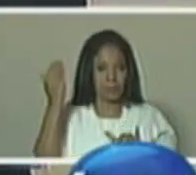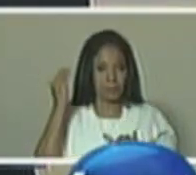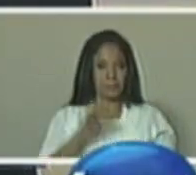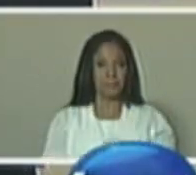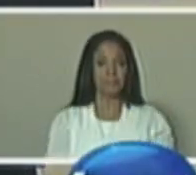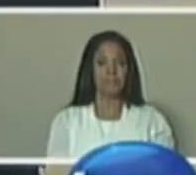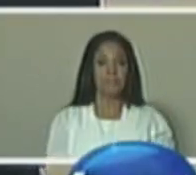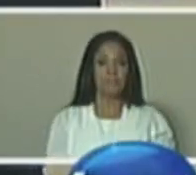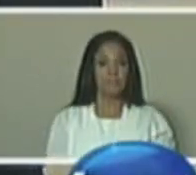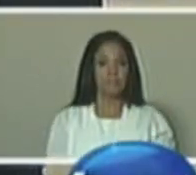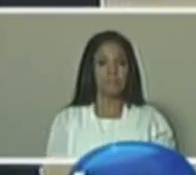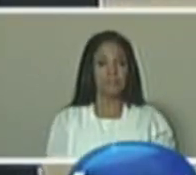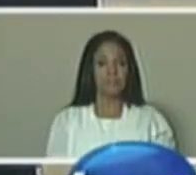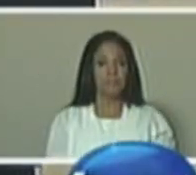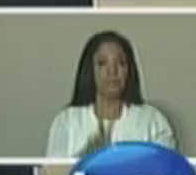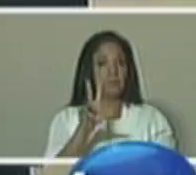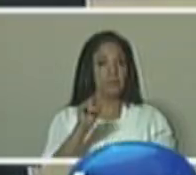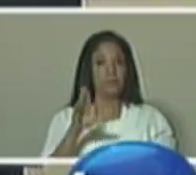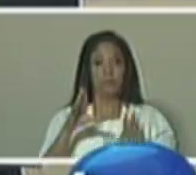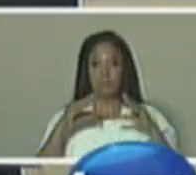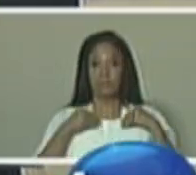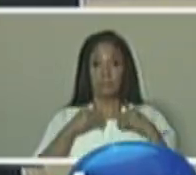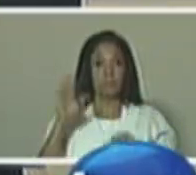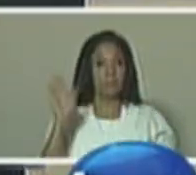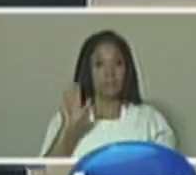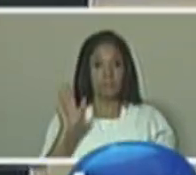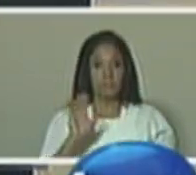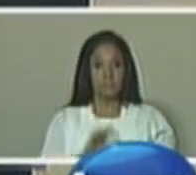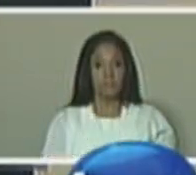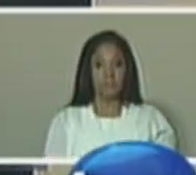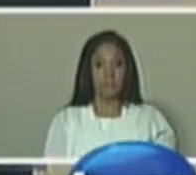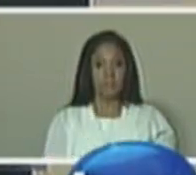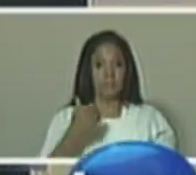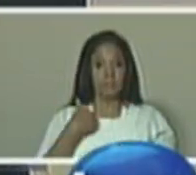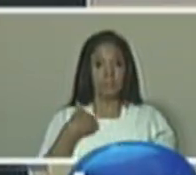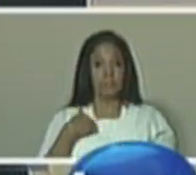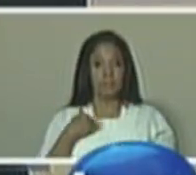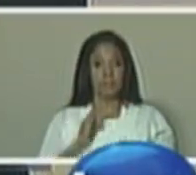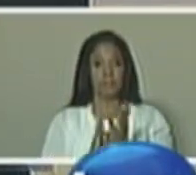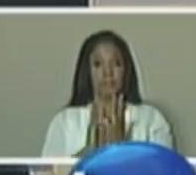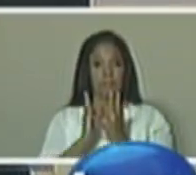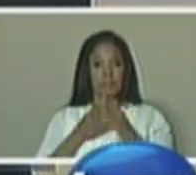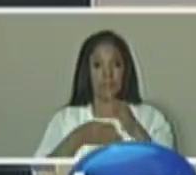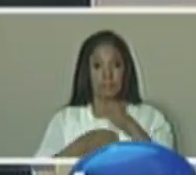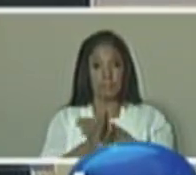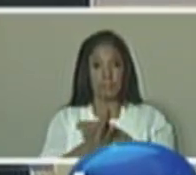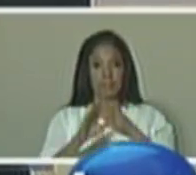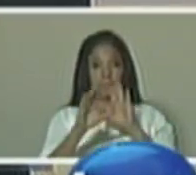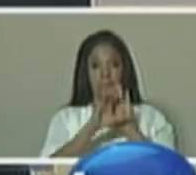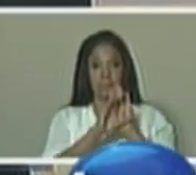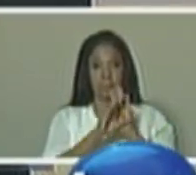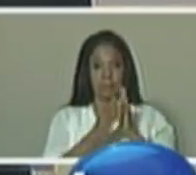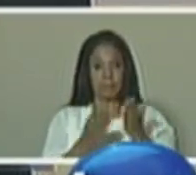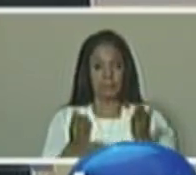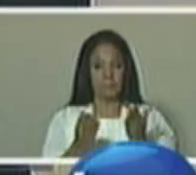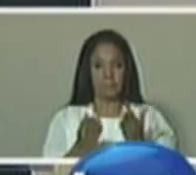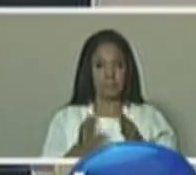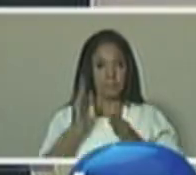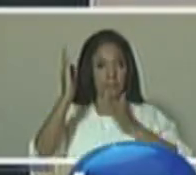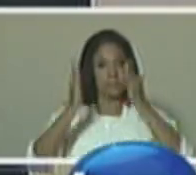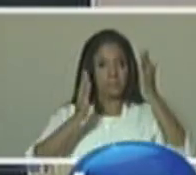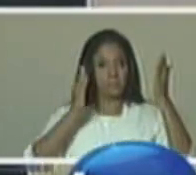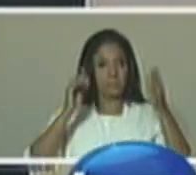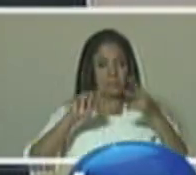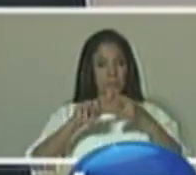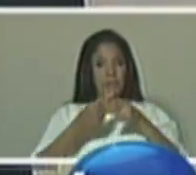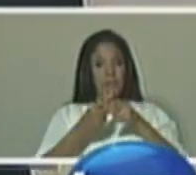es. No se permitirán saludos y deben entrar directamente con el contenido de su disertación. Así que de esta manera se